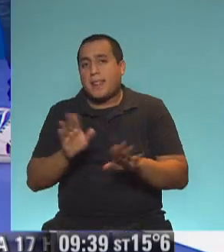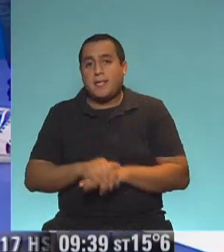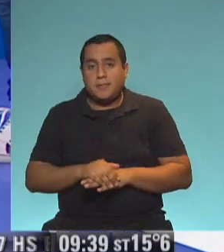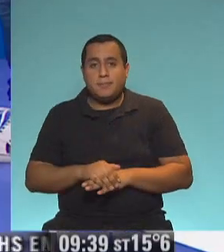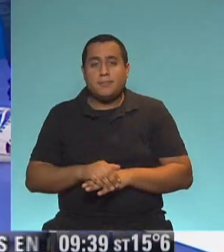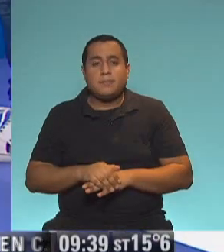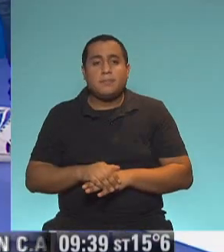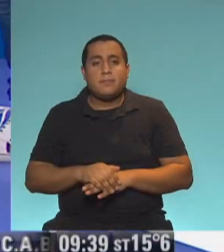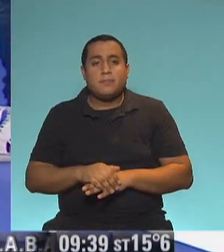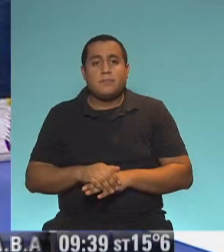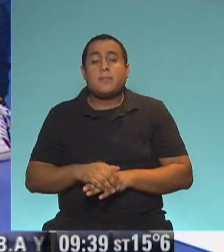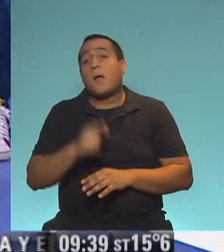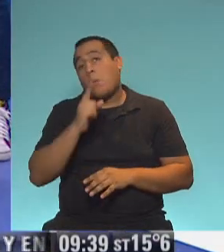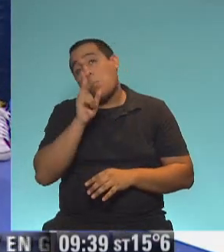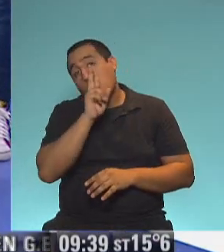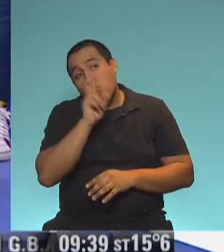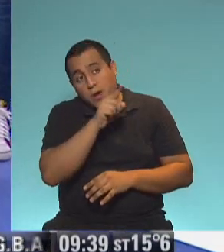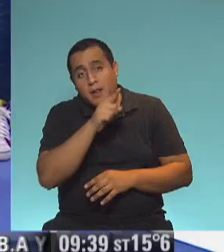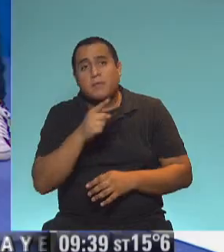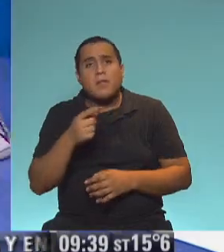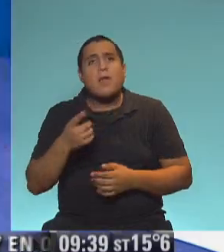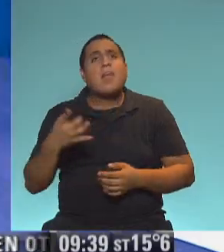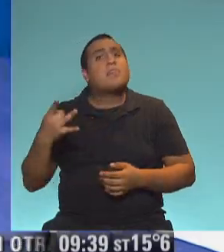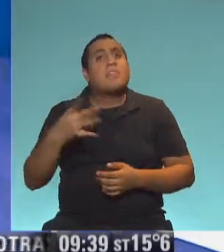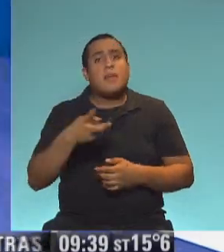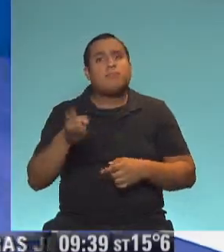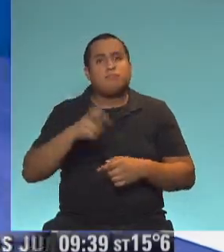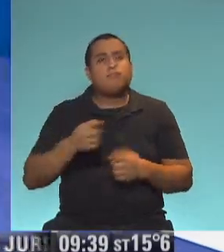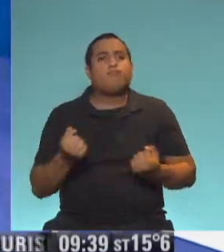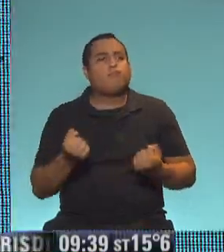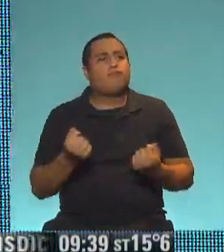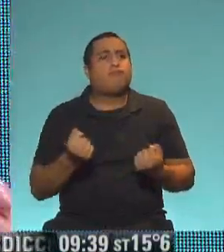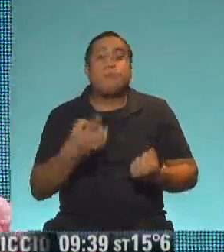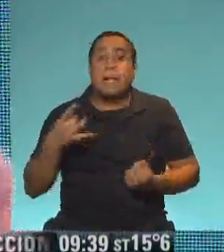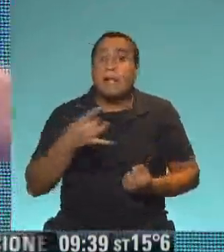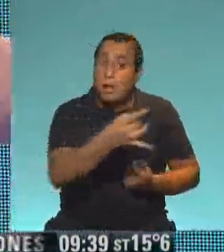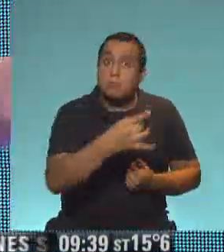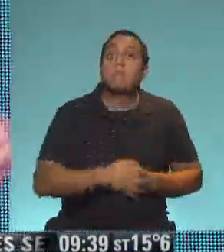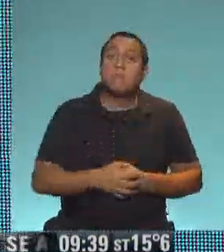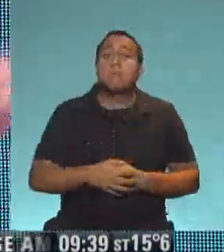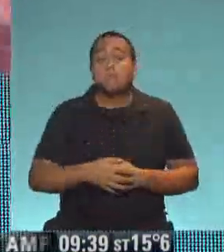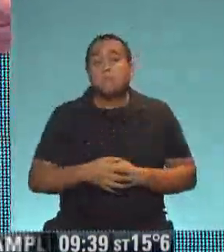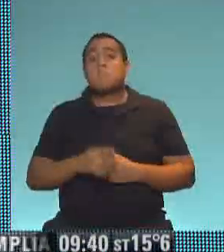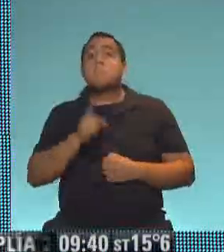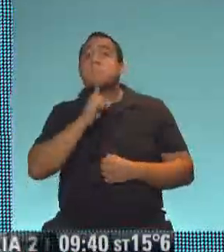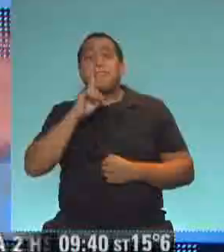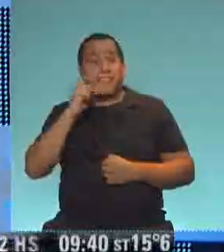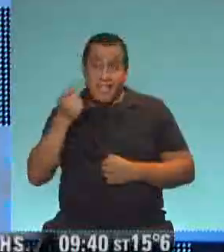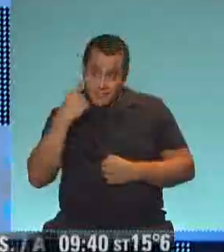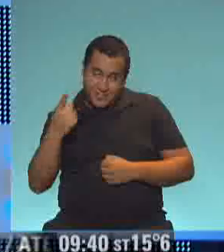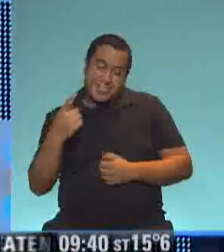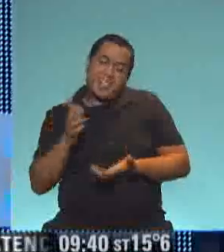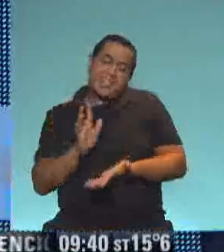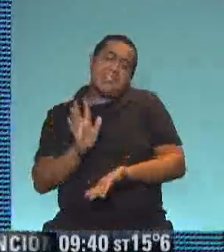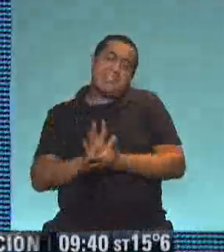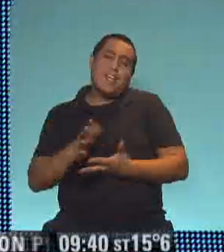cosas? ¿Saben qué? Mujeres que manejan los trenes. Claro. Mi tía Elvira. Que hablando de la tía Elvira, larga